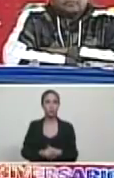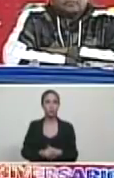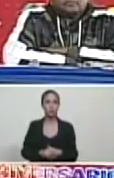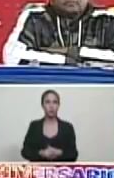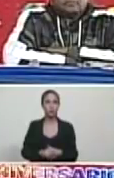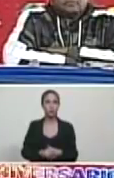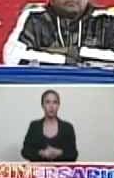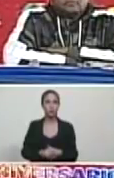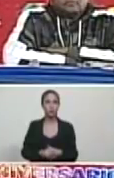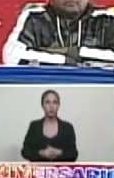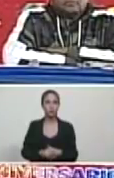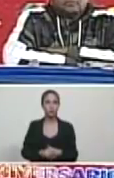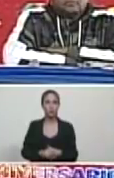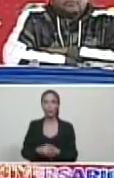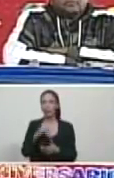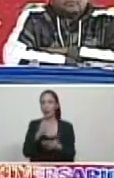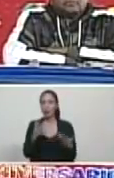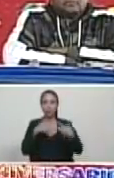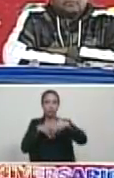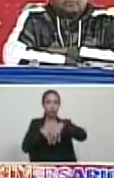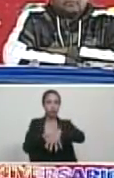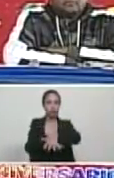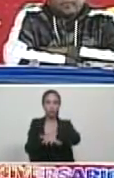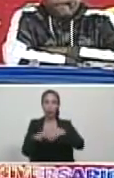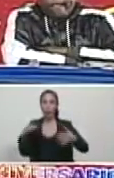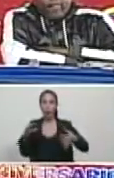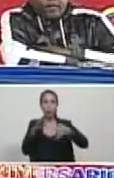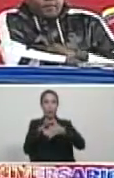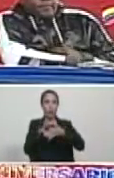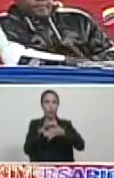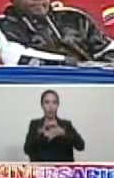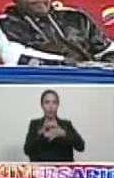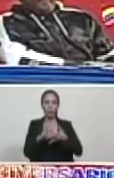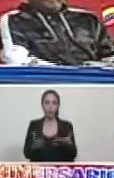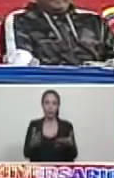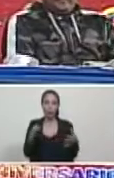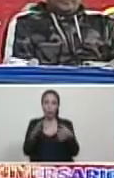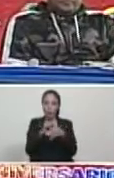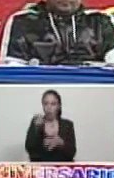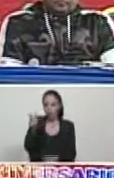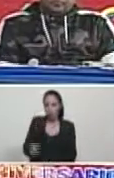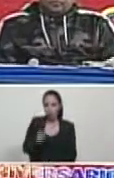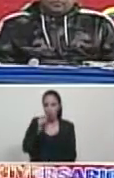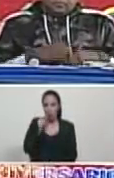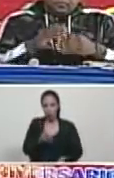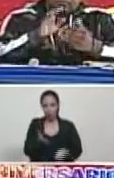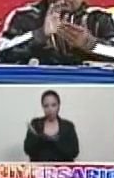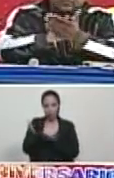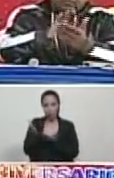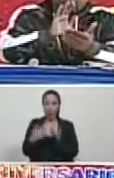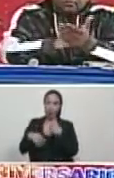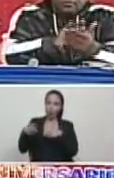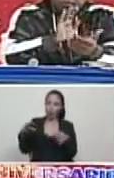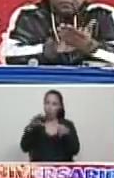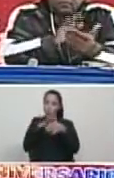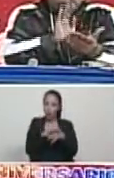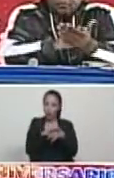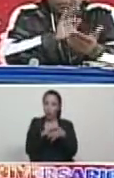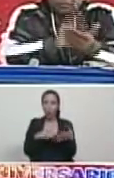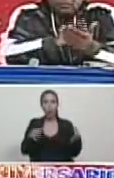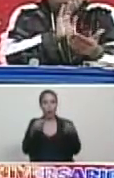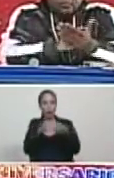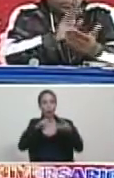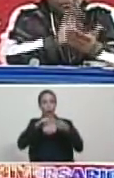casado, casado en matrimonio feliz con el Movimiento por la Paz y la Vida para construir las cuadrillas de paz,